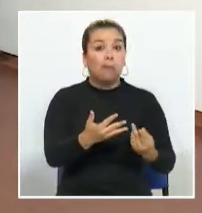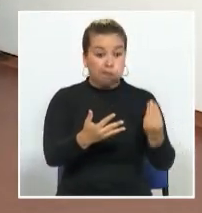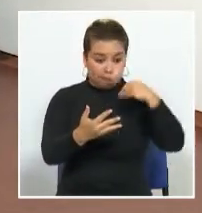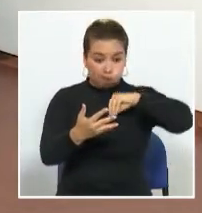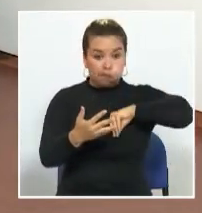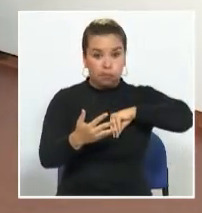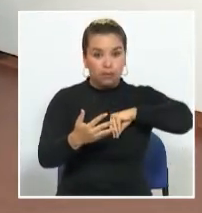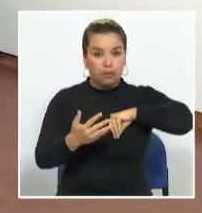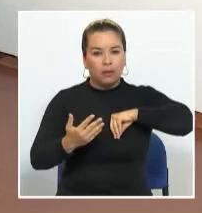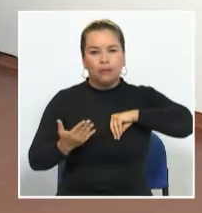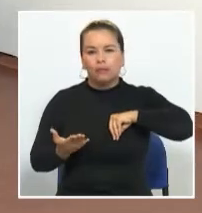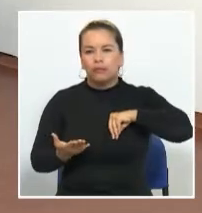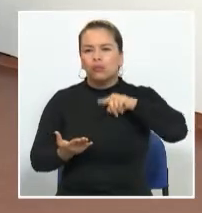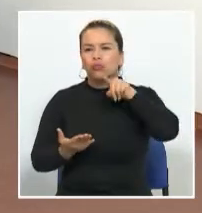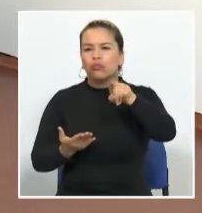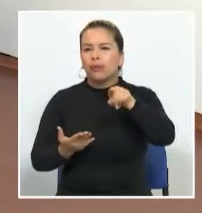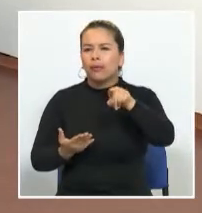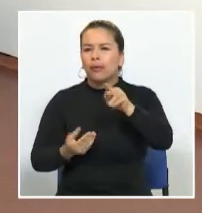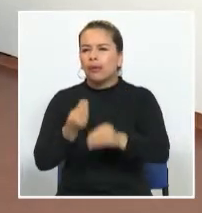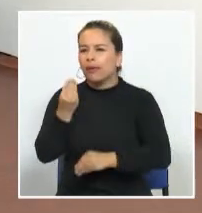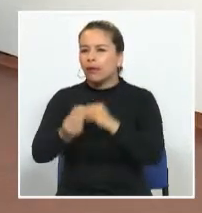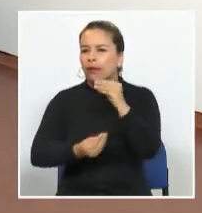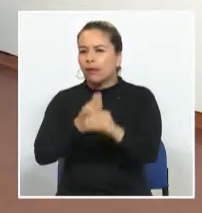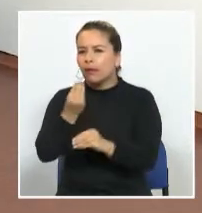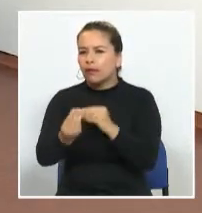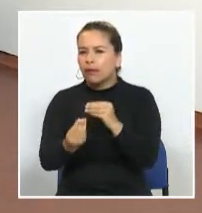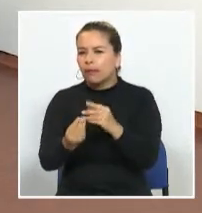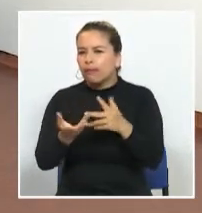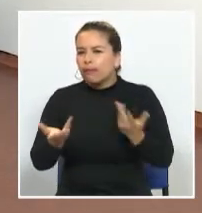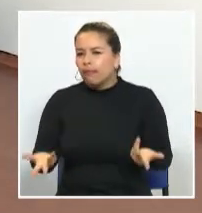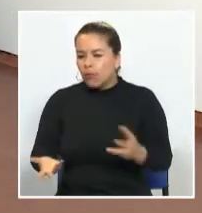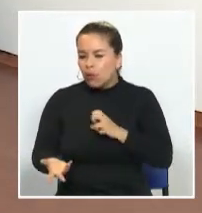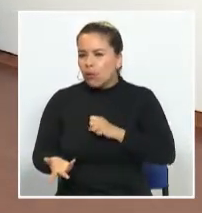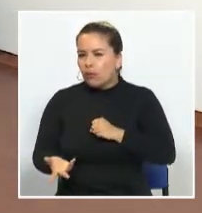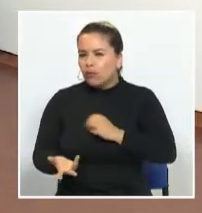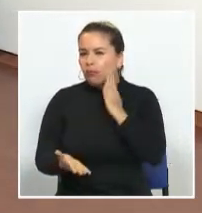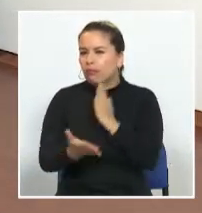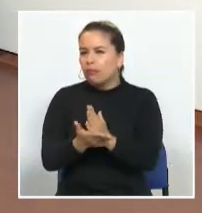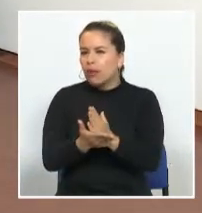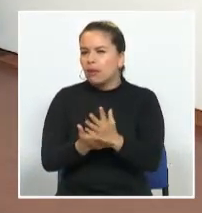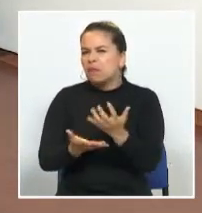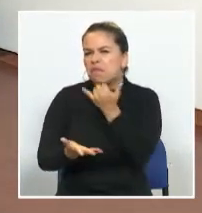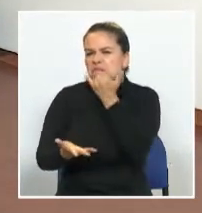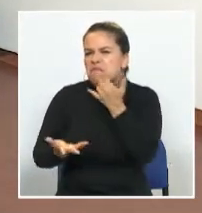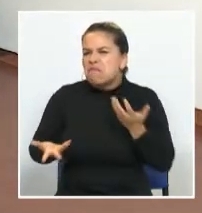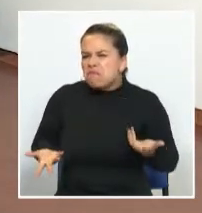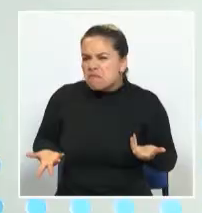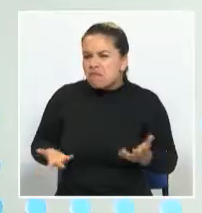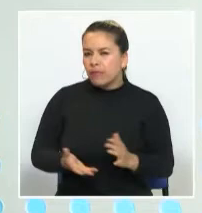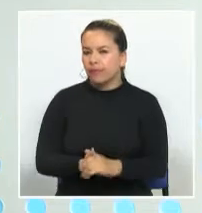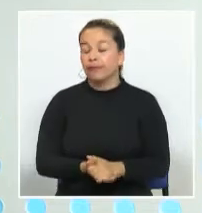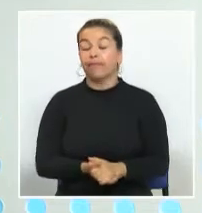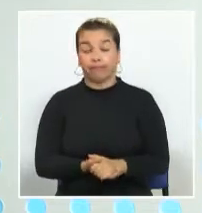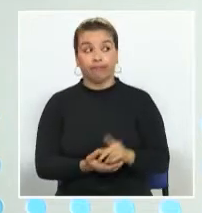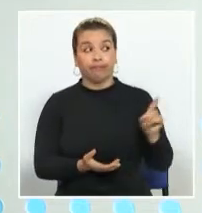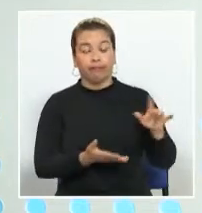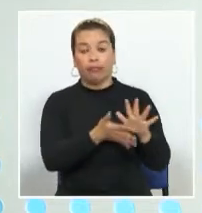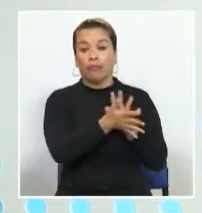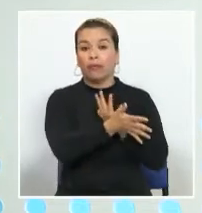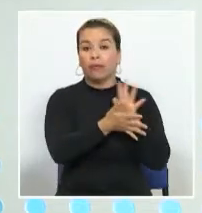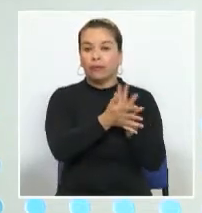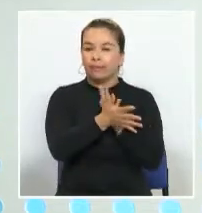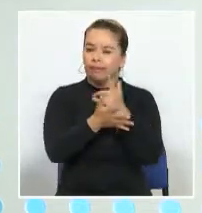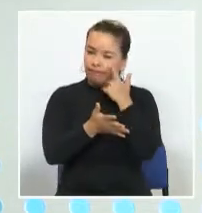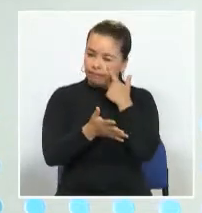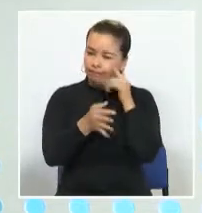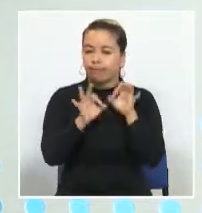le puede empezar a suceder a mi corazón, doctor? Bueno, Santiago, con eso es bien importante tener en cuenta que existen